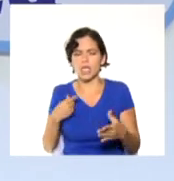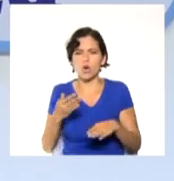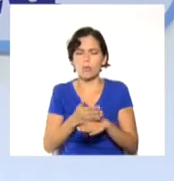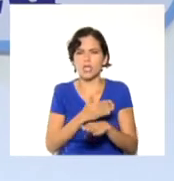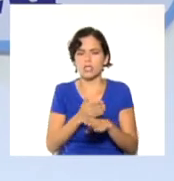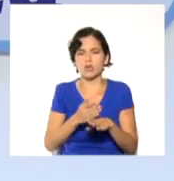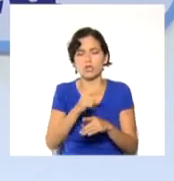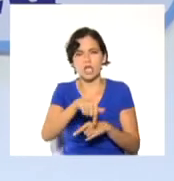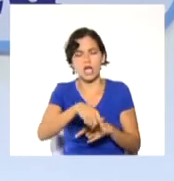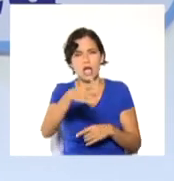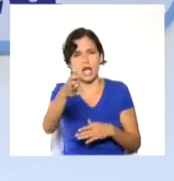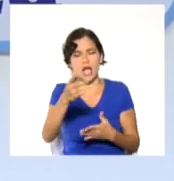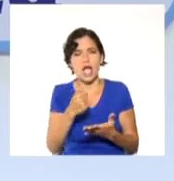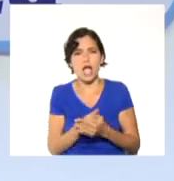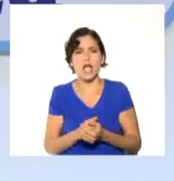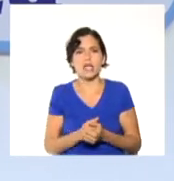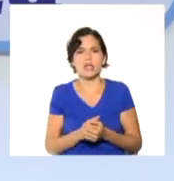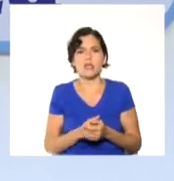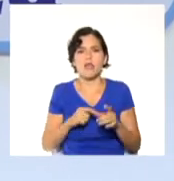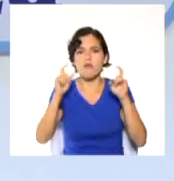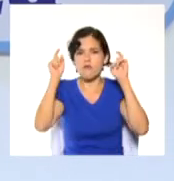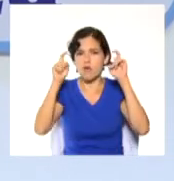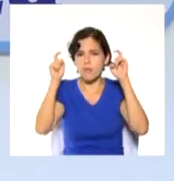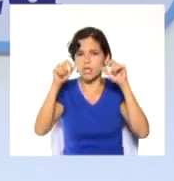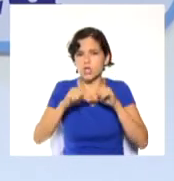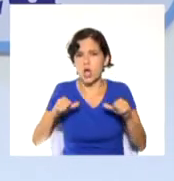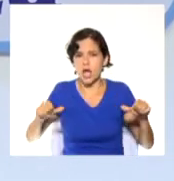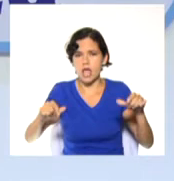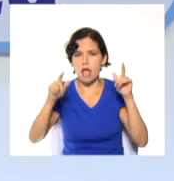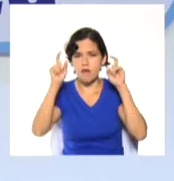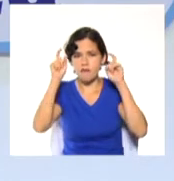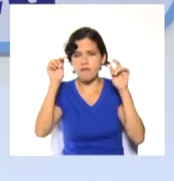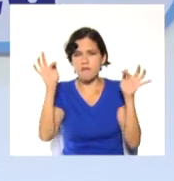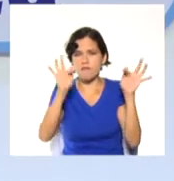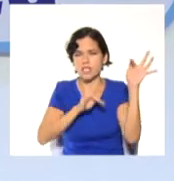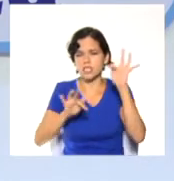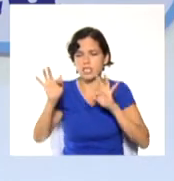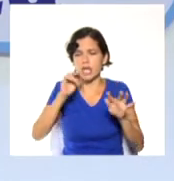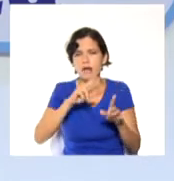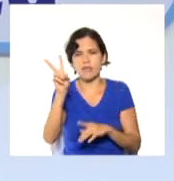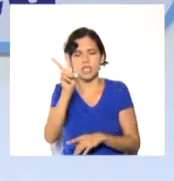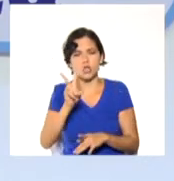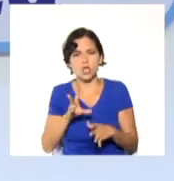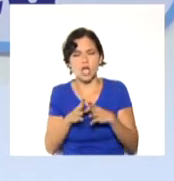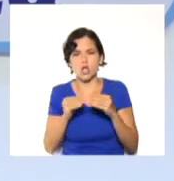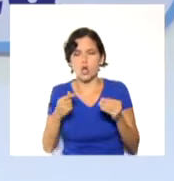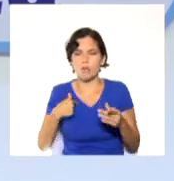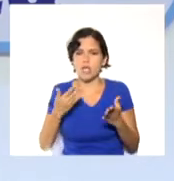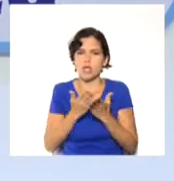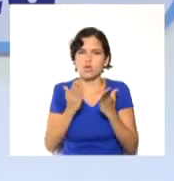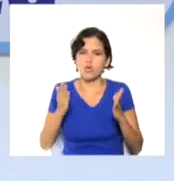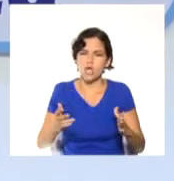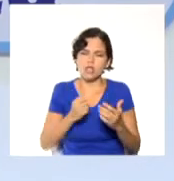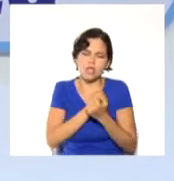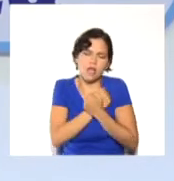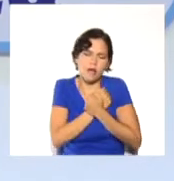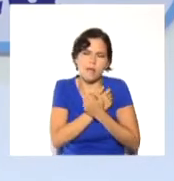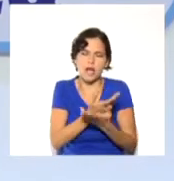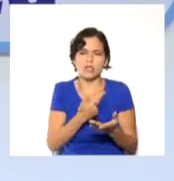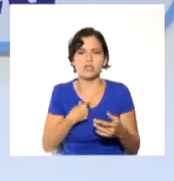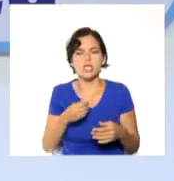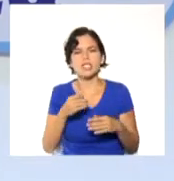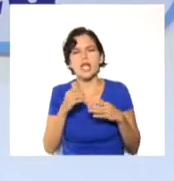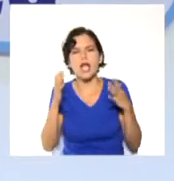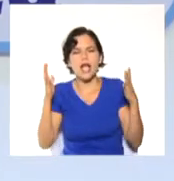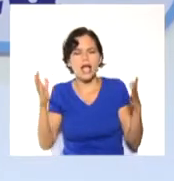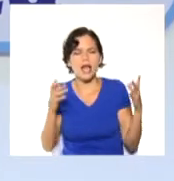sus conocimientos del área de formación de física. Venezuela, a todos mis estudiantes, ese caluroso abrazo y esa gran